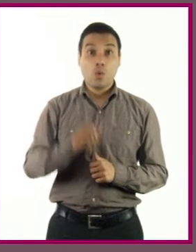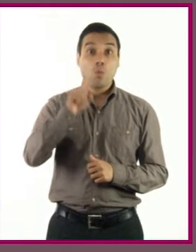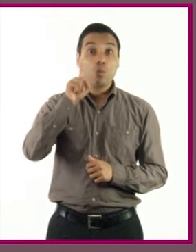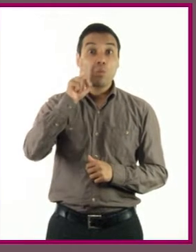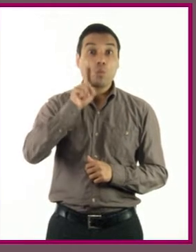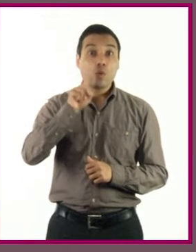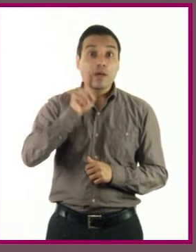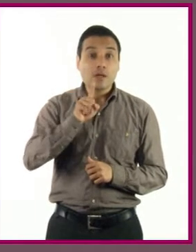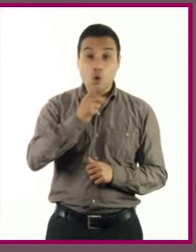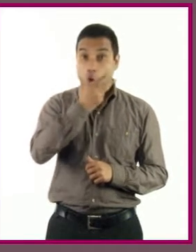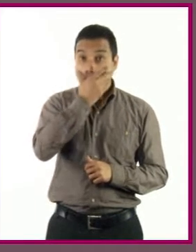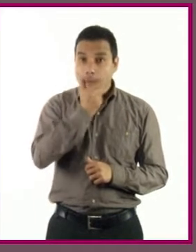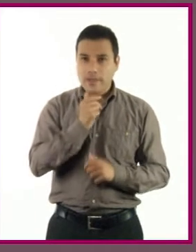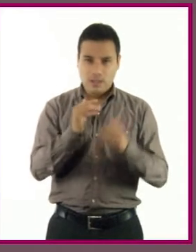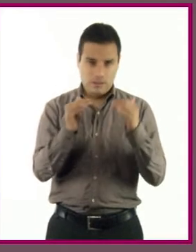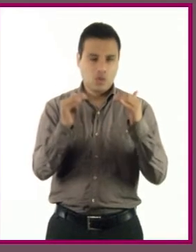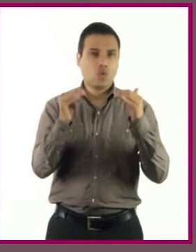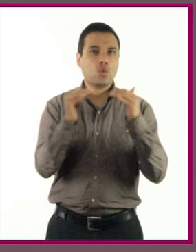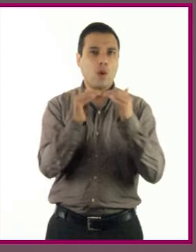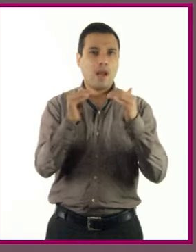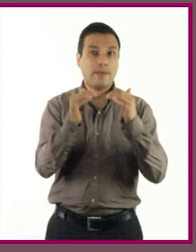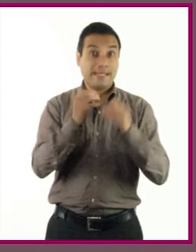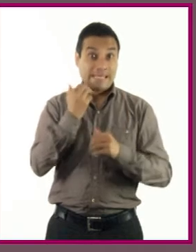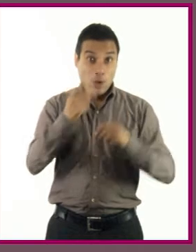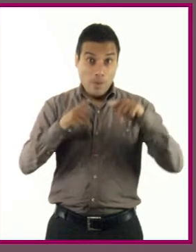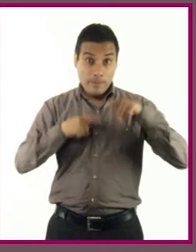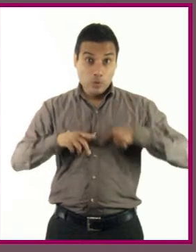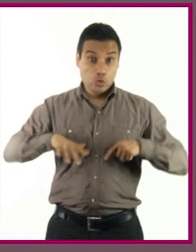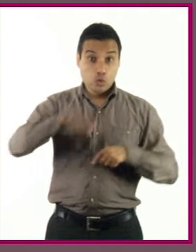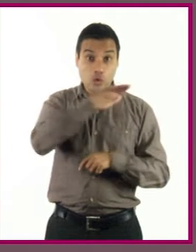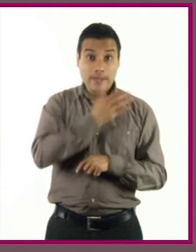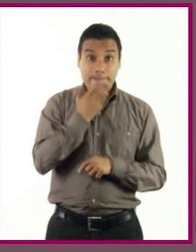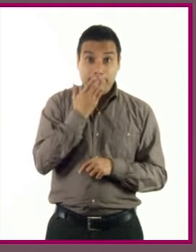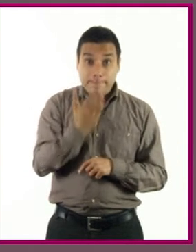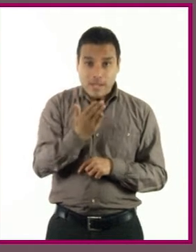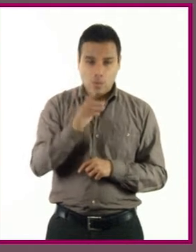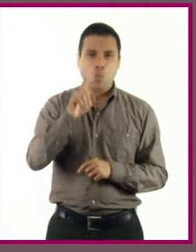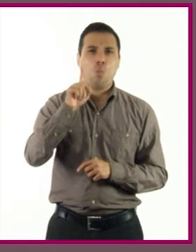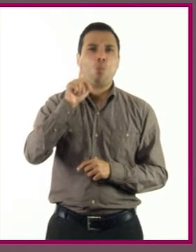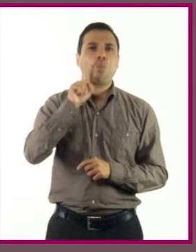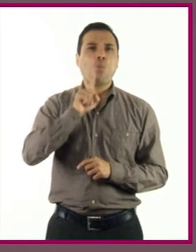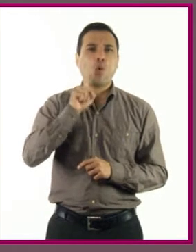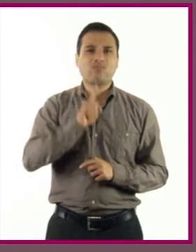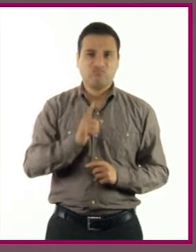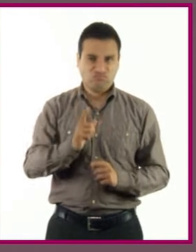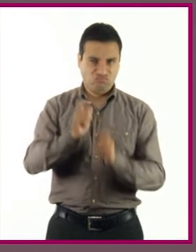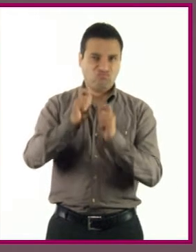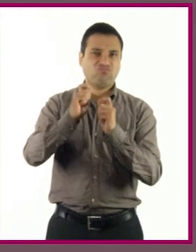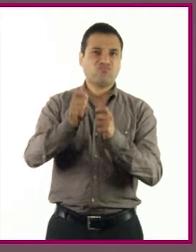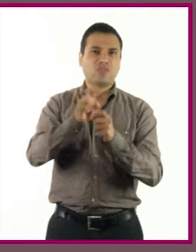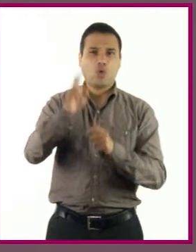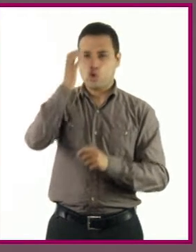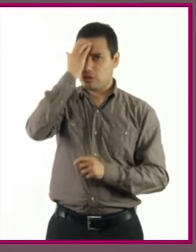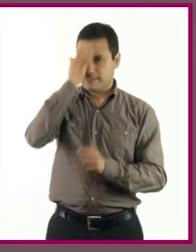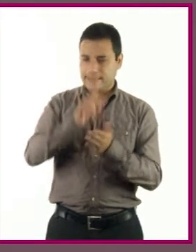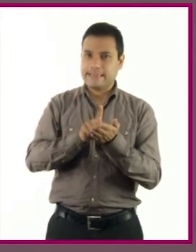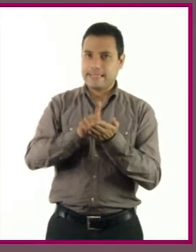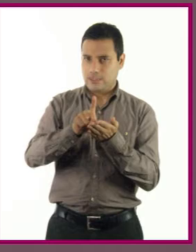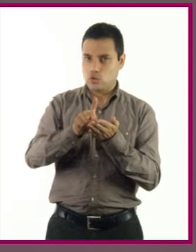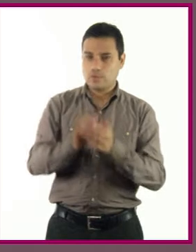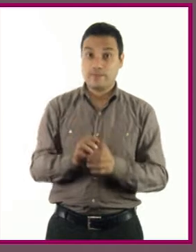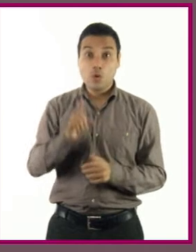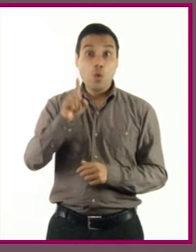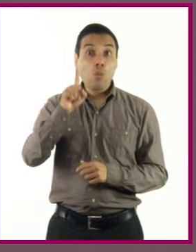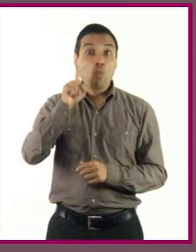al hombre y por el bien de la raza humana exige que sea reconocida como tal. que es deber de las mujeres de este